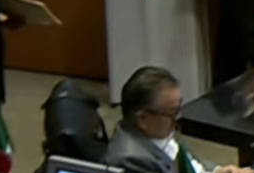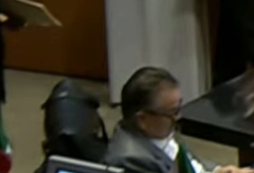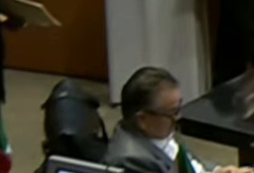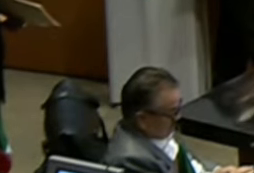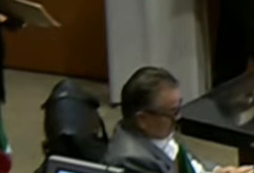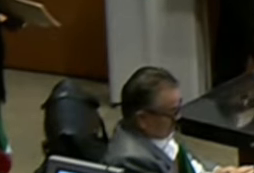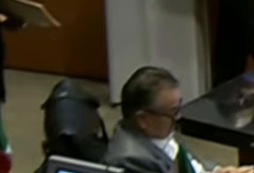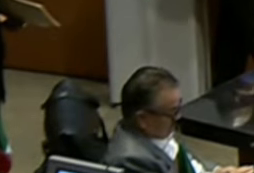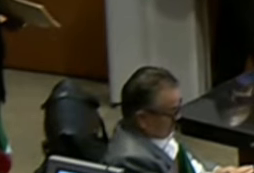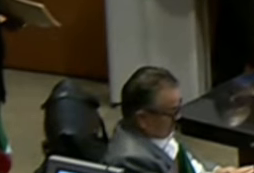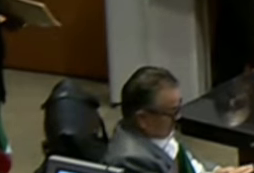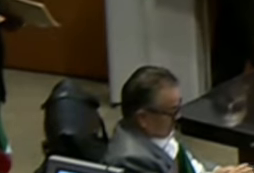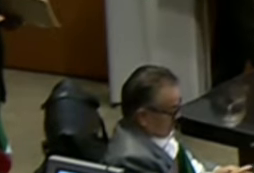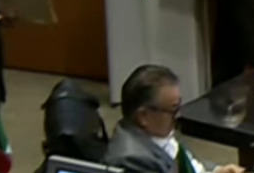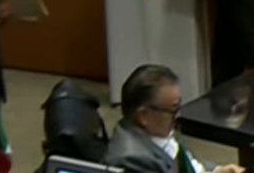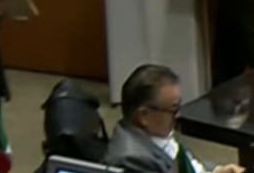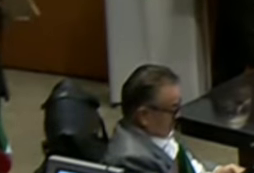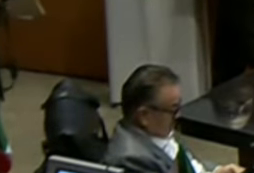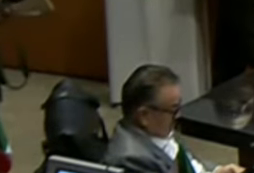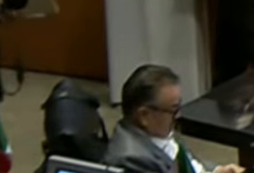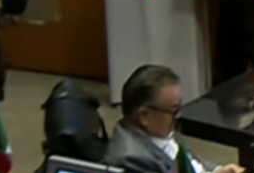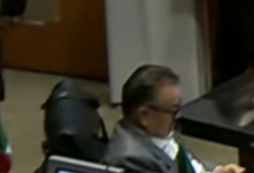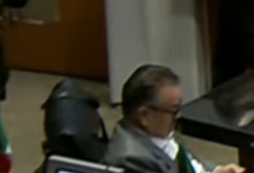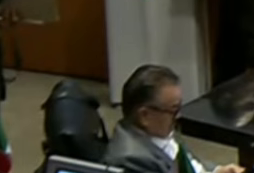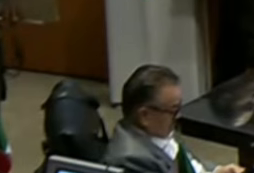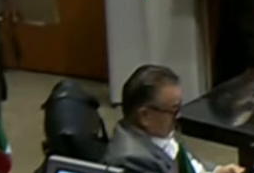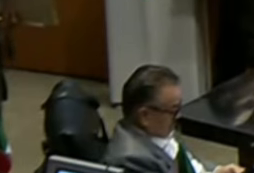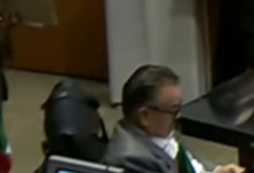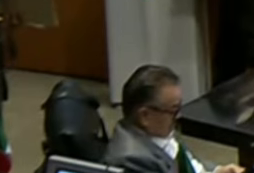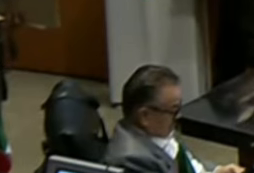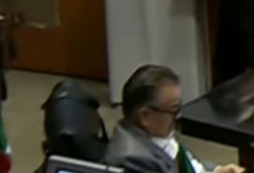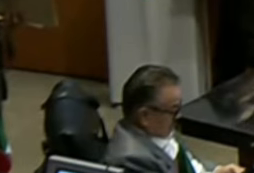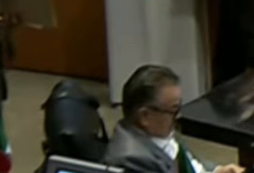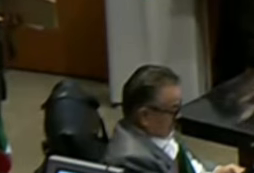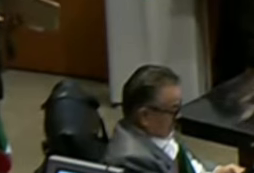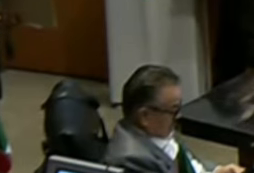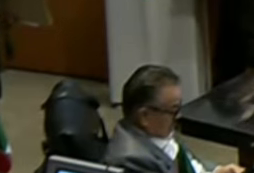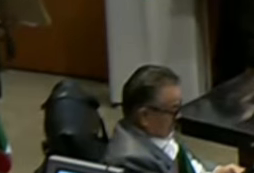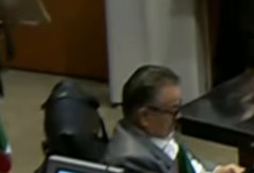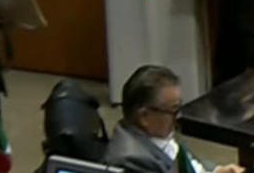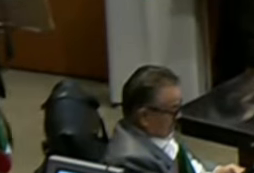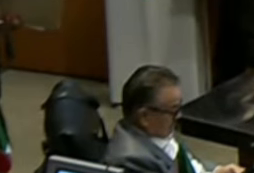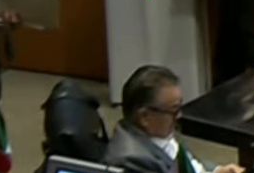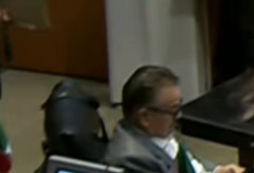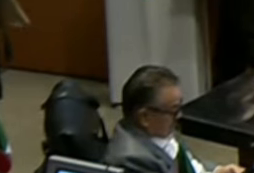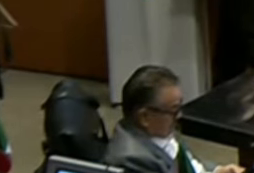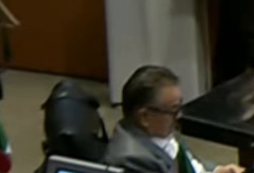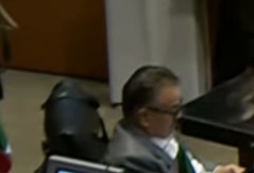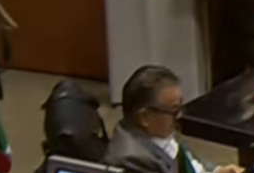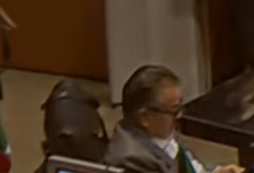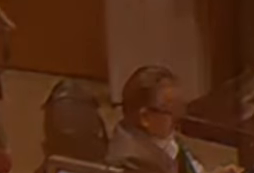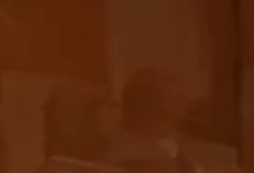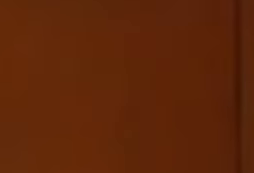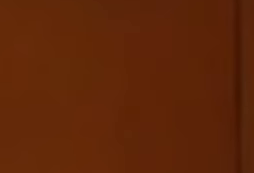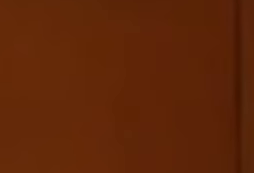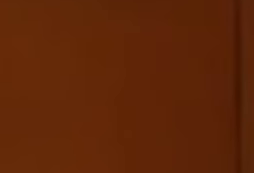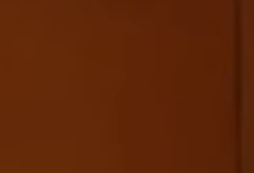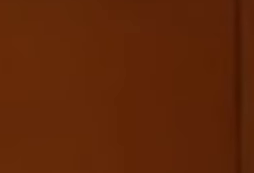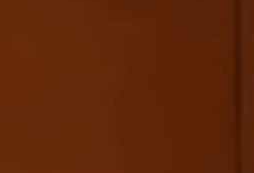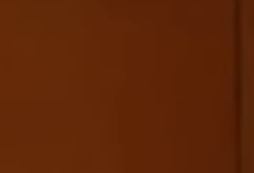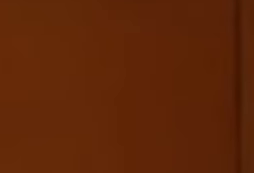tiempo de intervención y concluya su intervención. Que ningún ciudadano mexicano